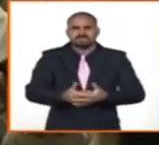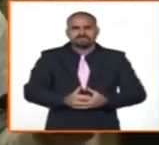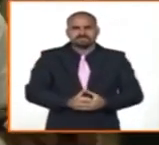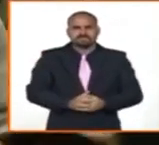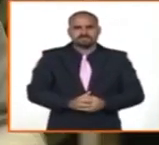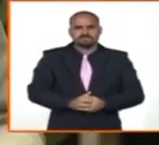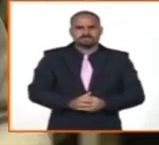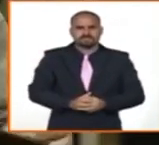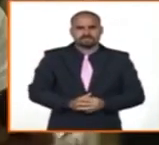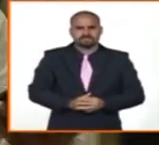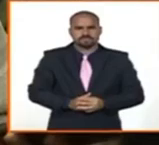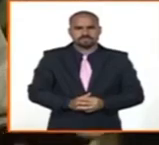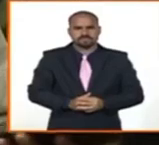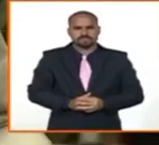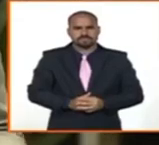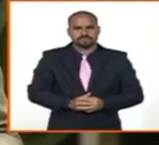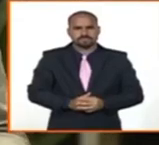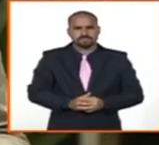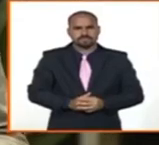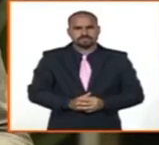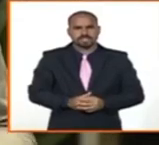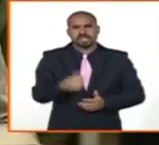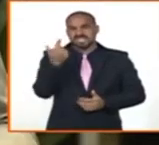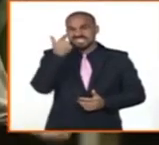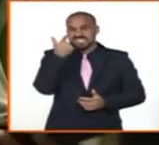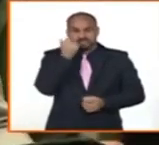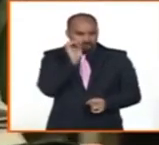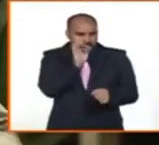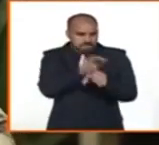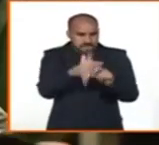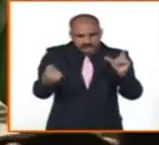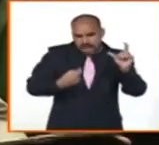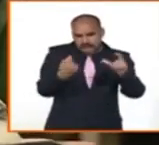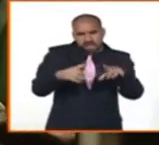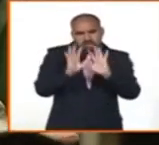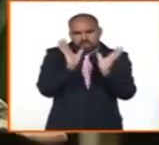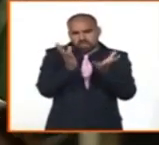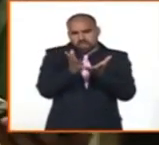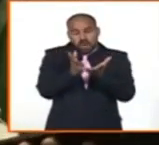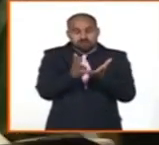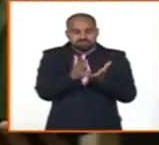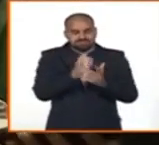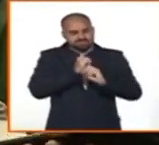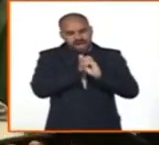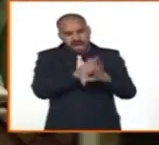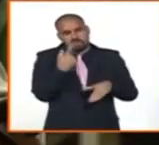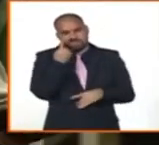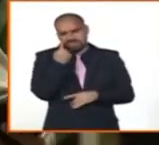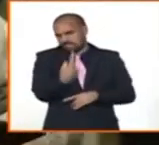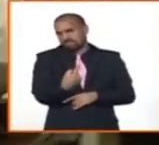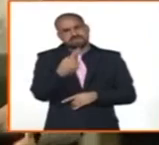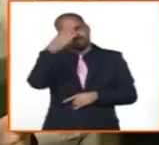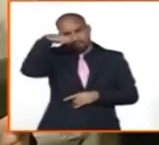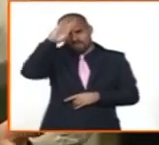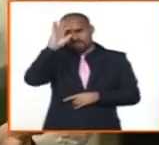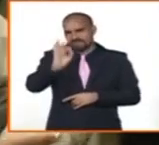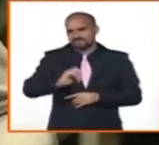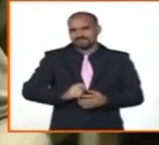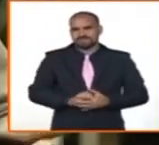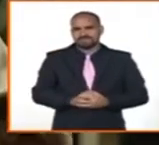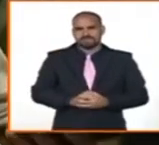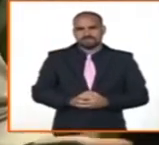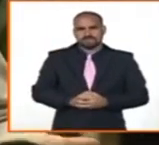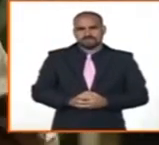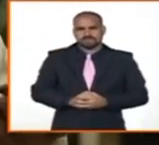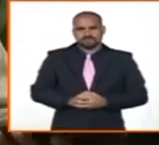y una potencia y una legitimidad de la hora cero que la hace única. De hecho, esa misma legitimidad y potencia es parte de la explicación central